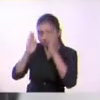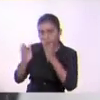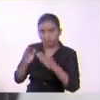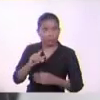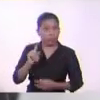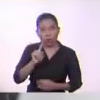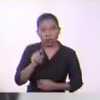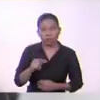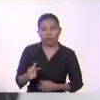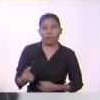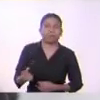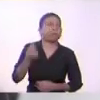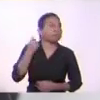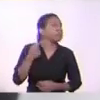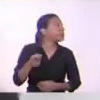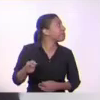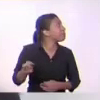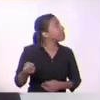están resolviendo.